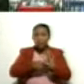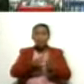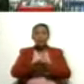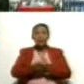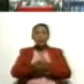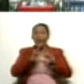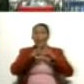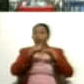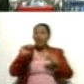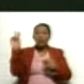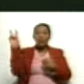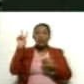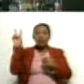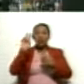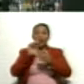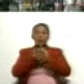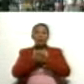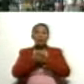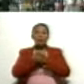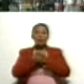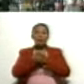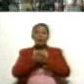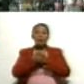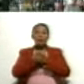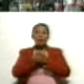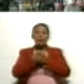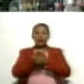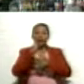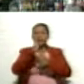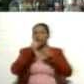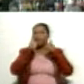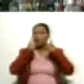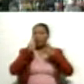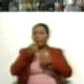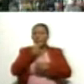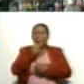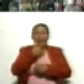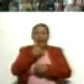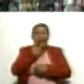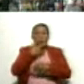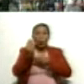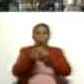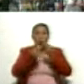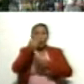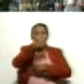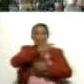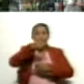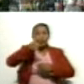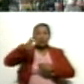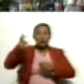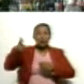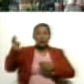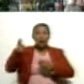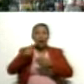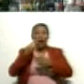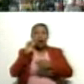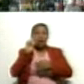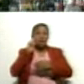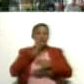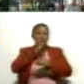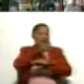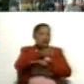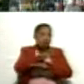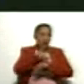toda Venezuela, era extraordinariamente hermoso ver a la gente salir a